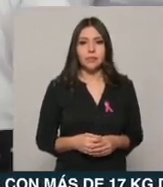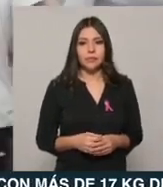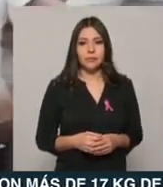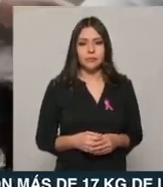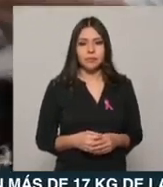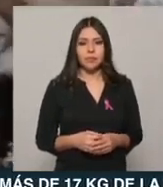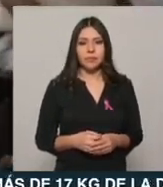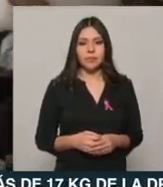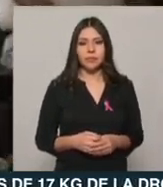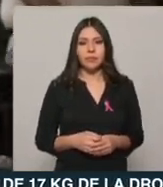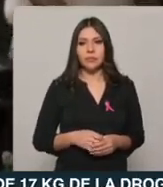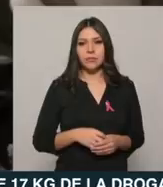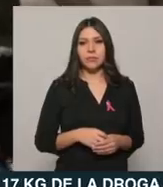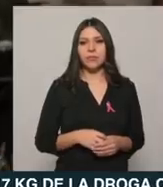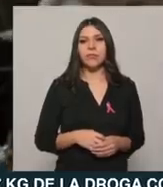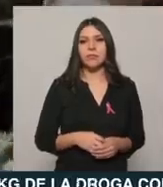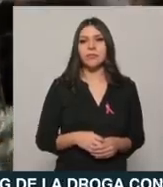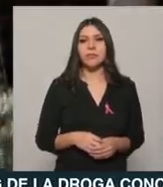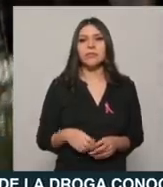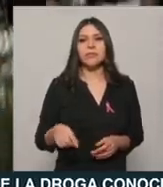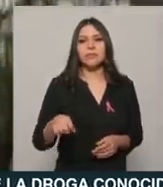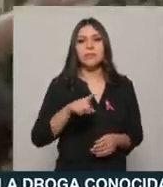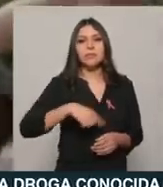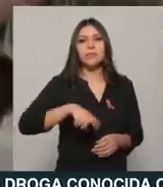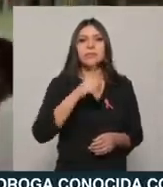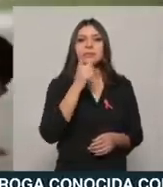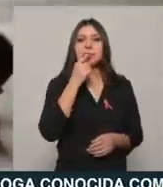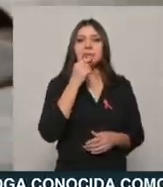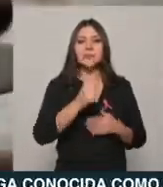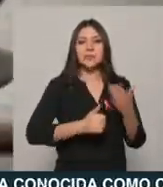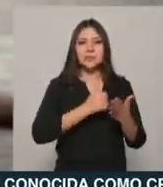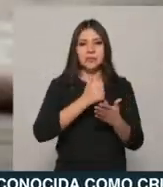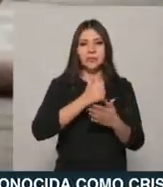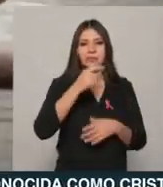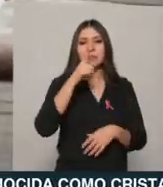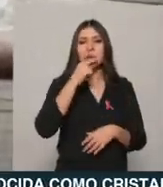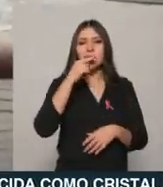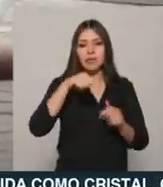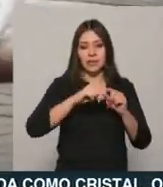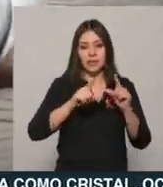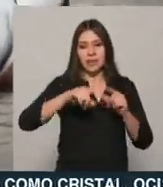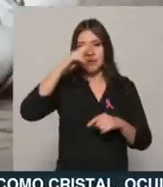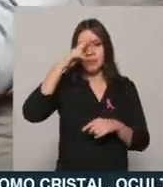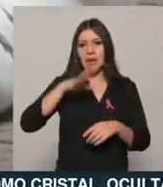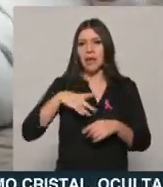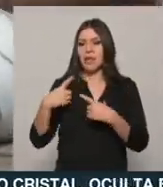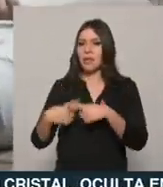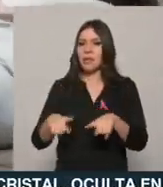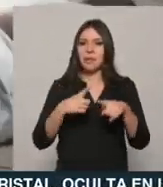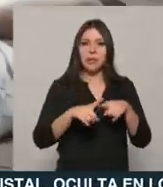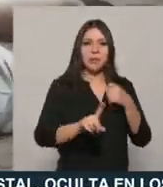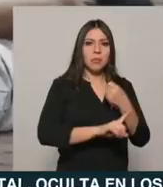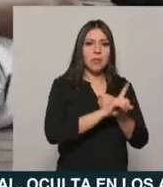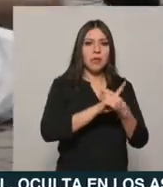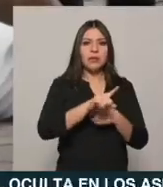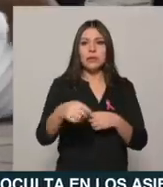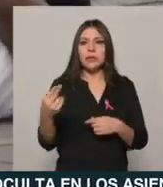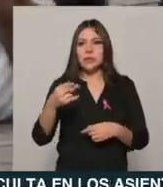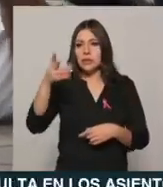Los escenarios a los que se enfrentan los policías del país son variados e inesperados y deben estar preparados para